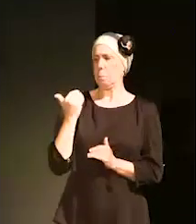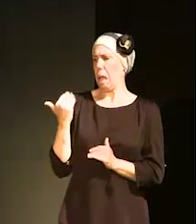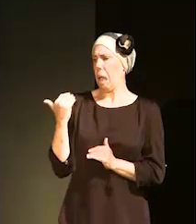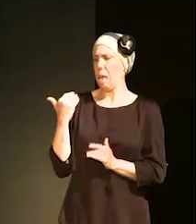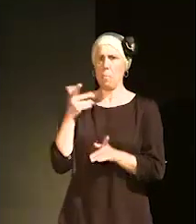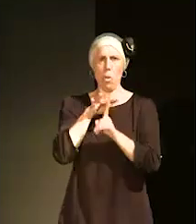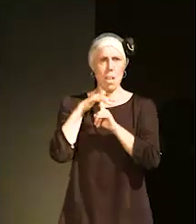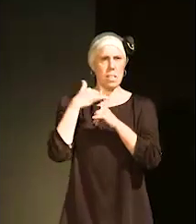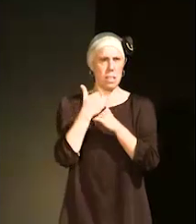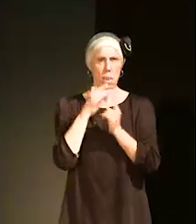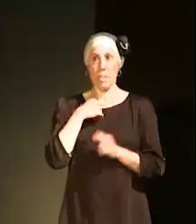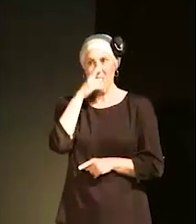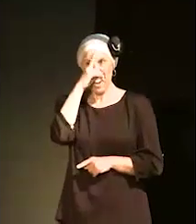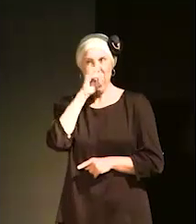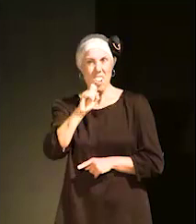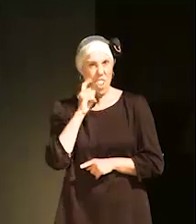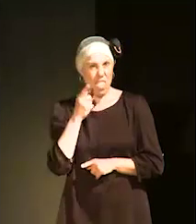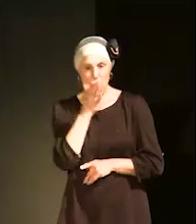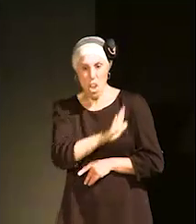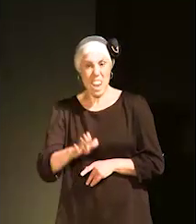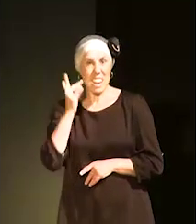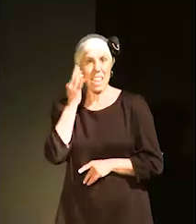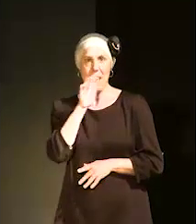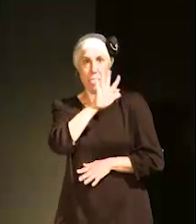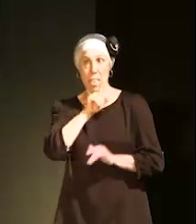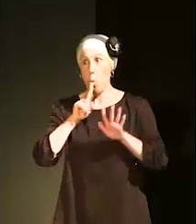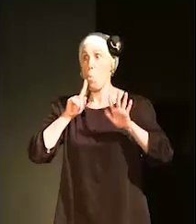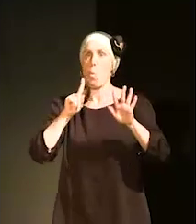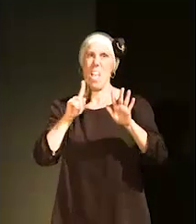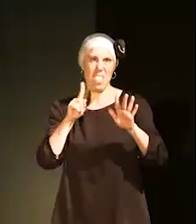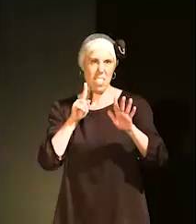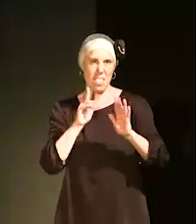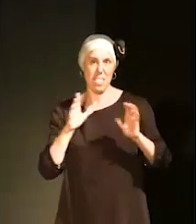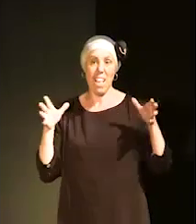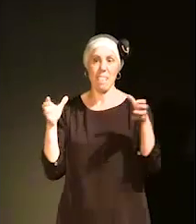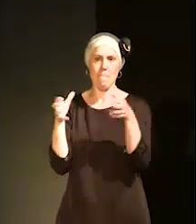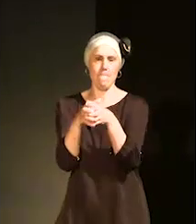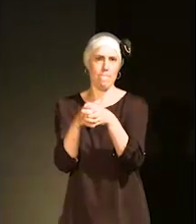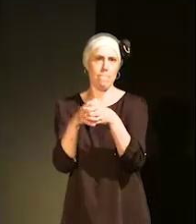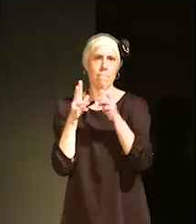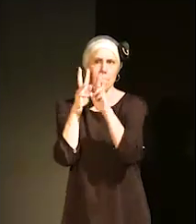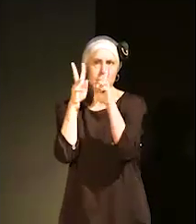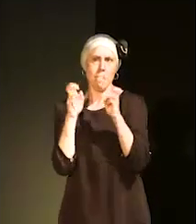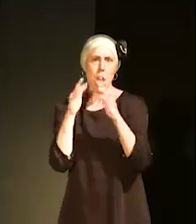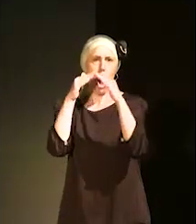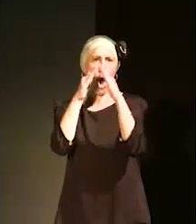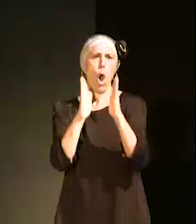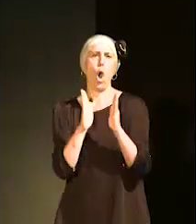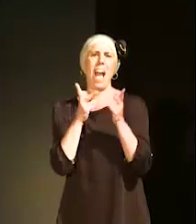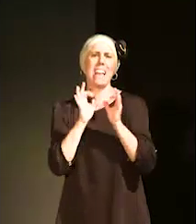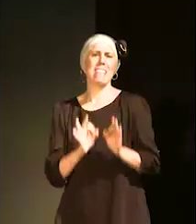recordemos a las 56 niñas atrapadas en el hogar seguro virgen de la